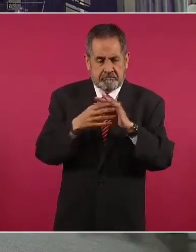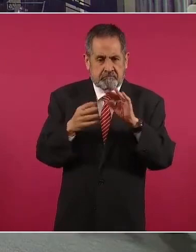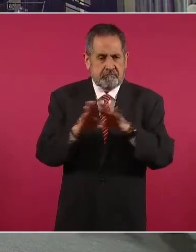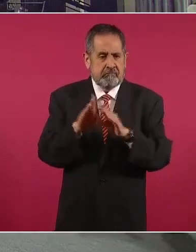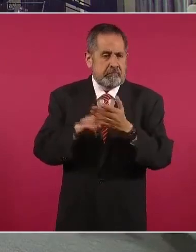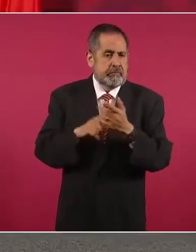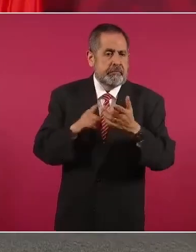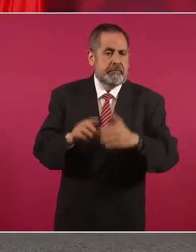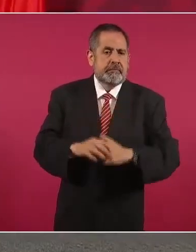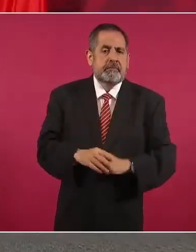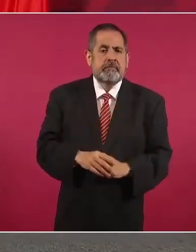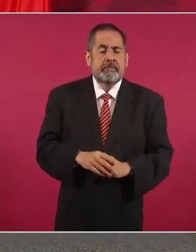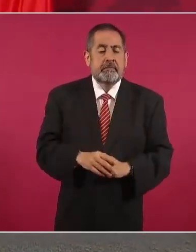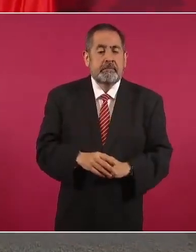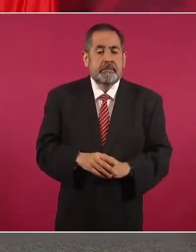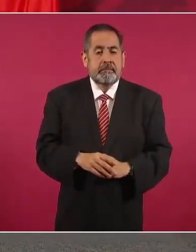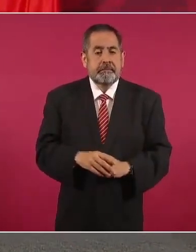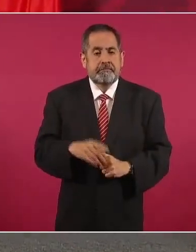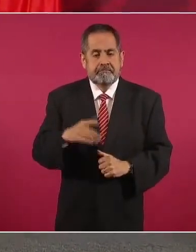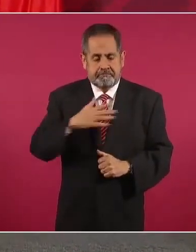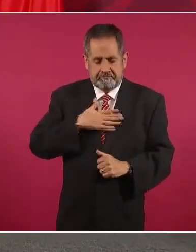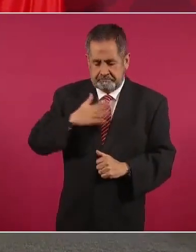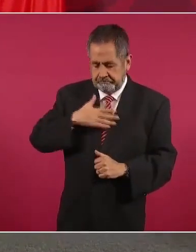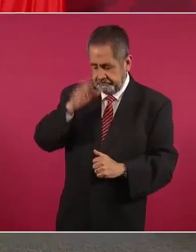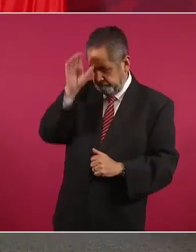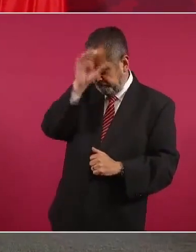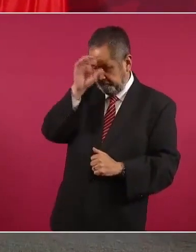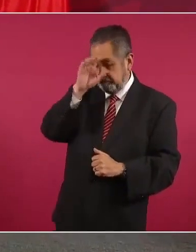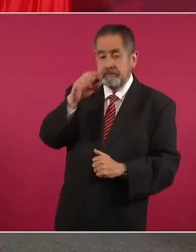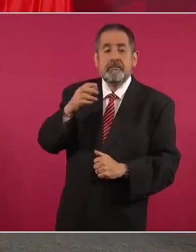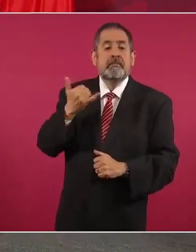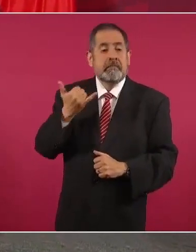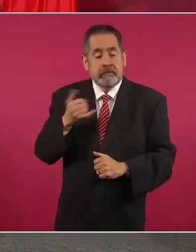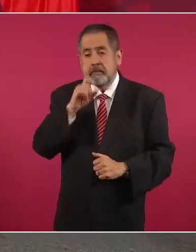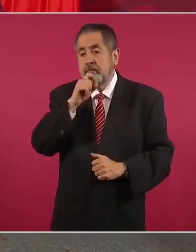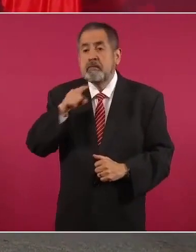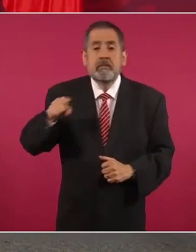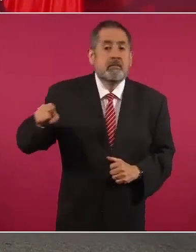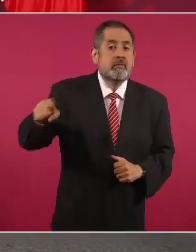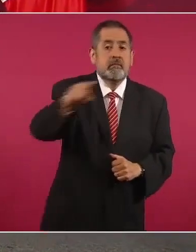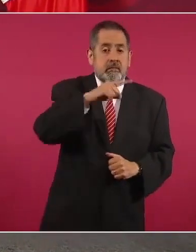de el nivel de conciencia de nuestro pueblo.